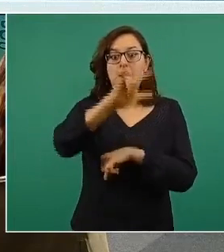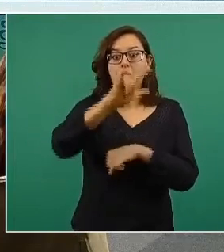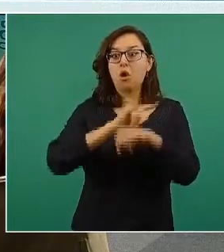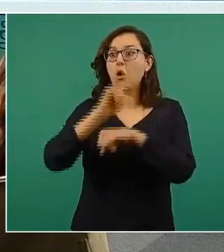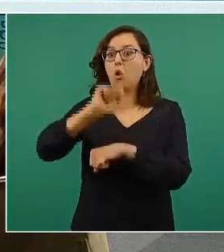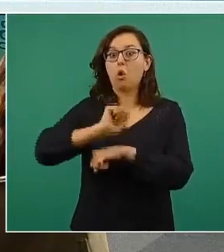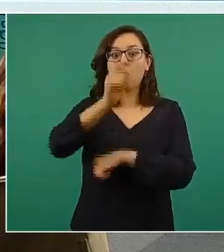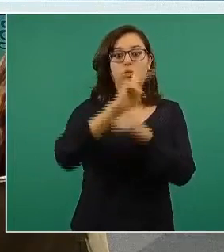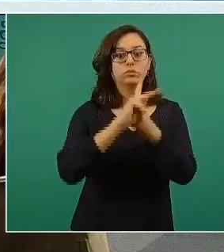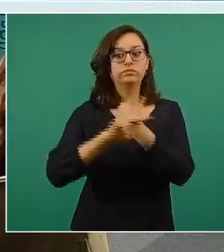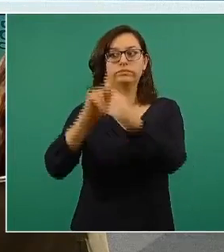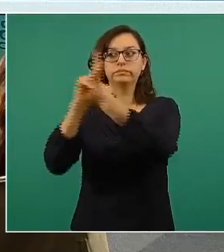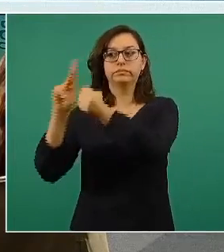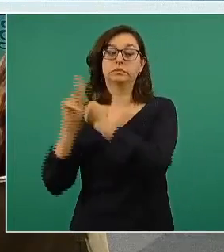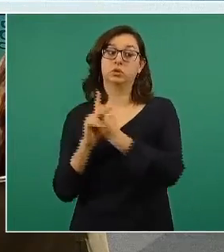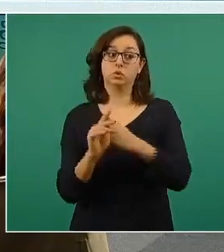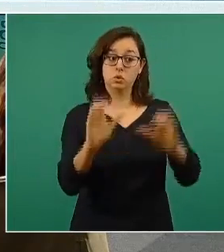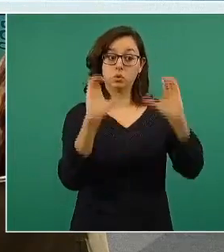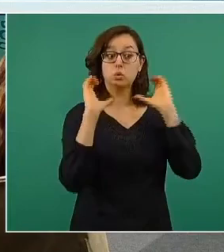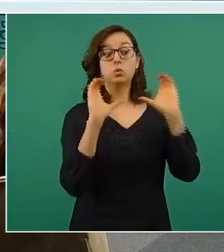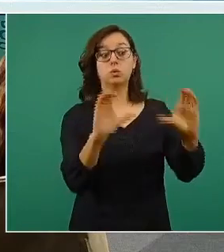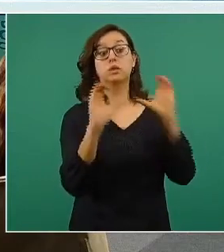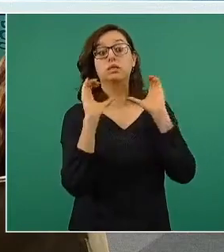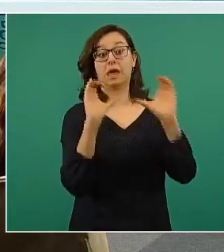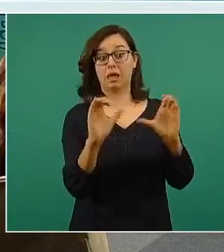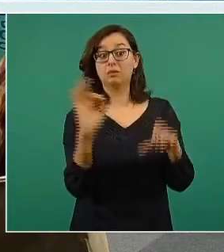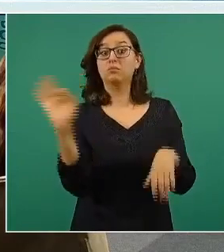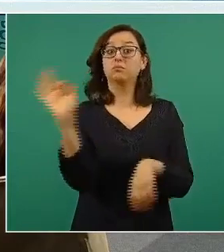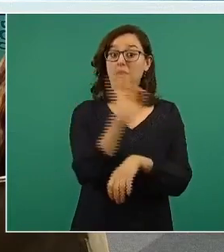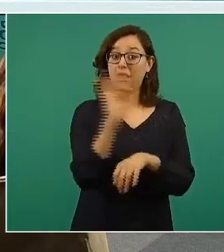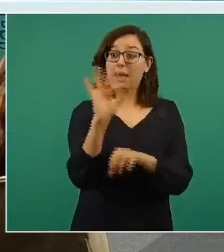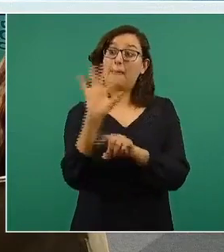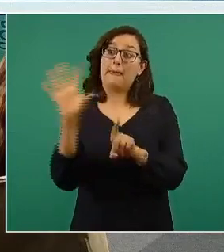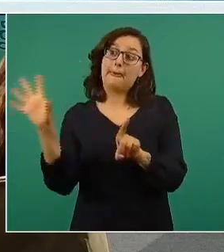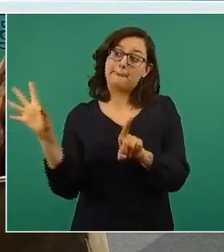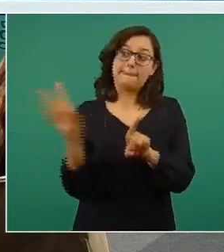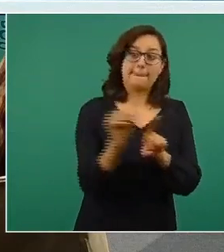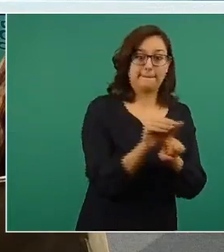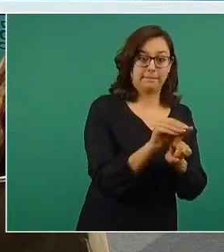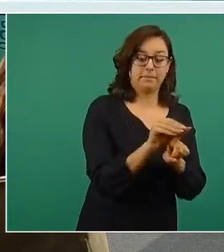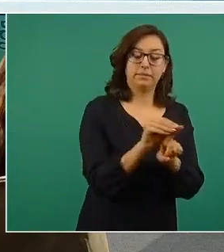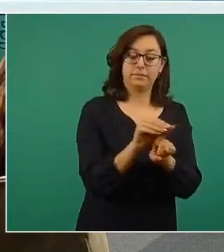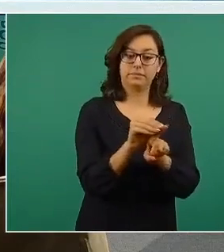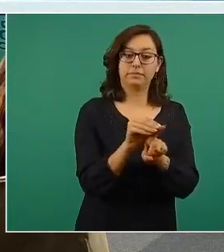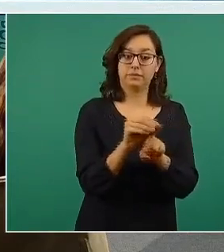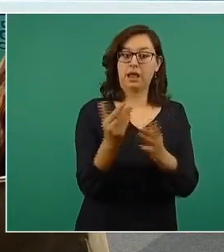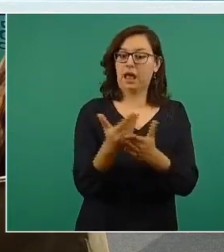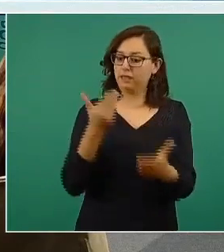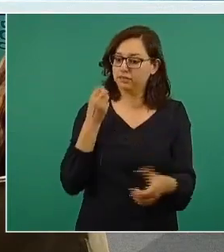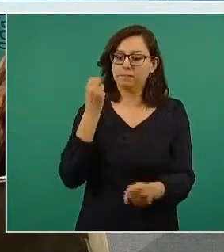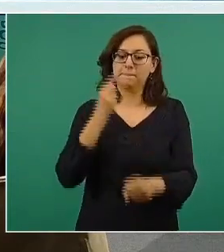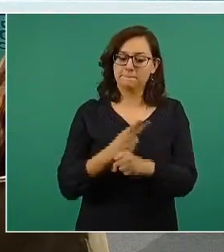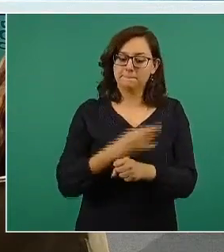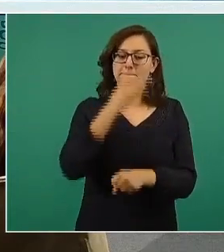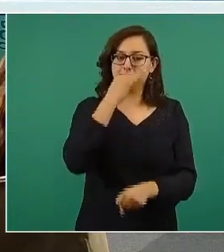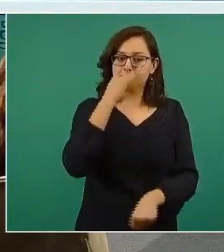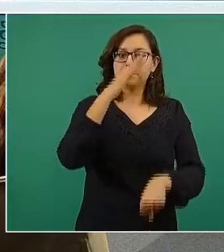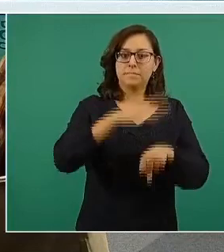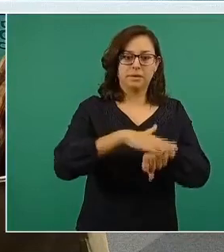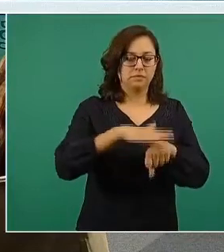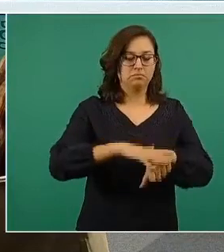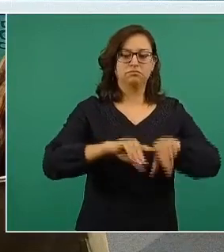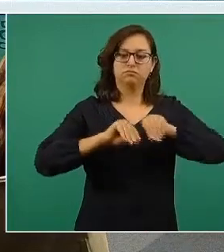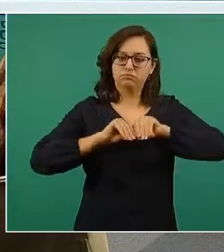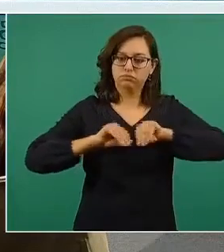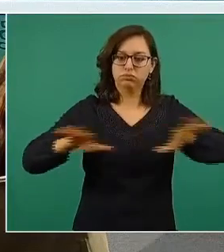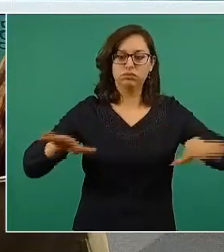sus localidades, pues estaban en riesgo de contagiarse de esta enfermedad. Y entonces emitían toda una serie